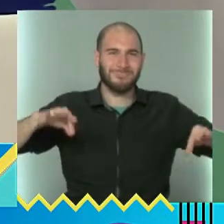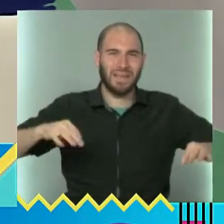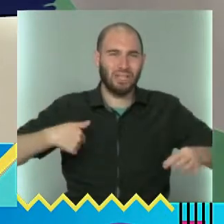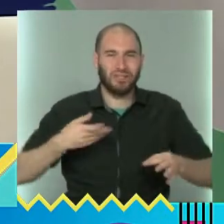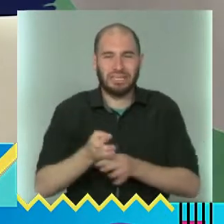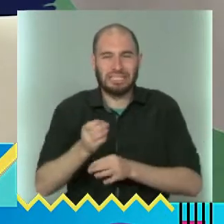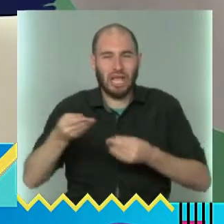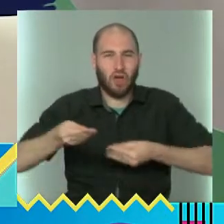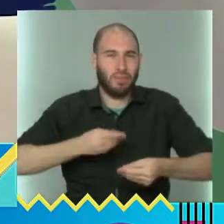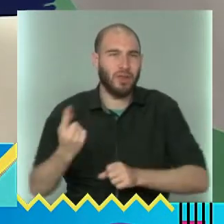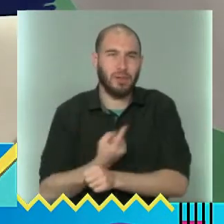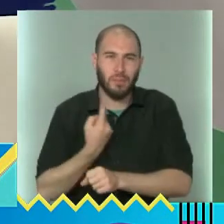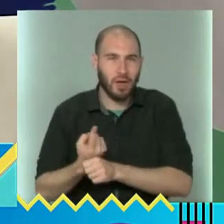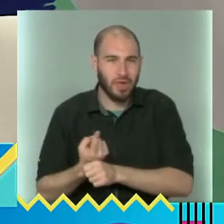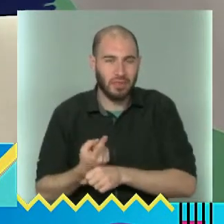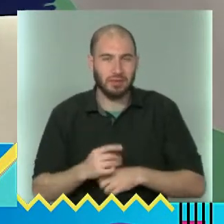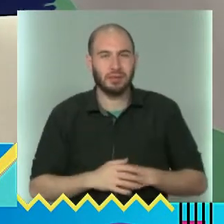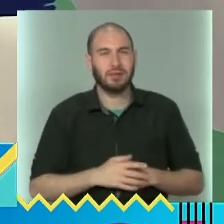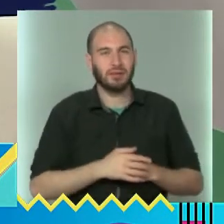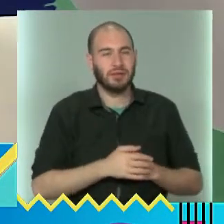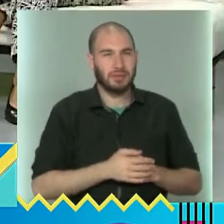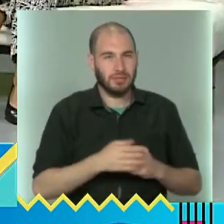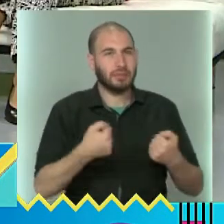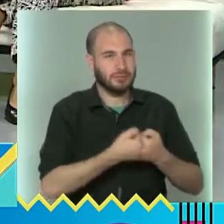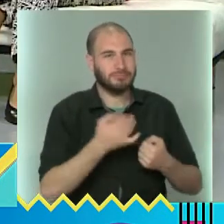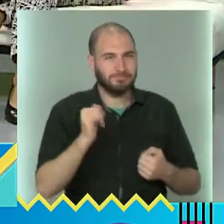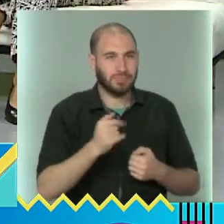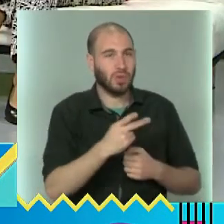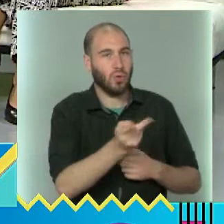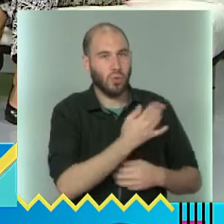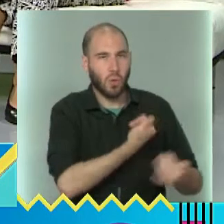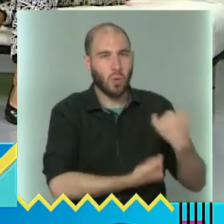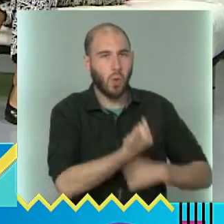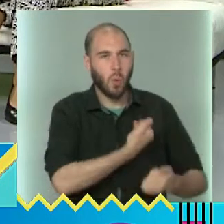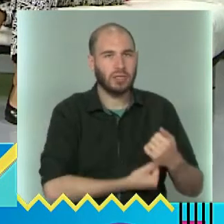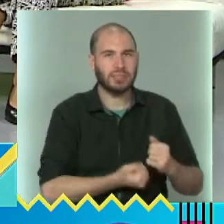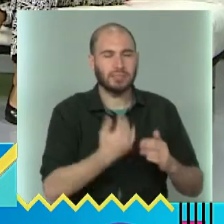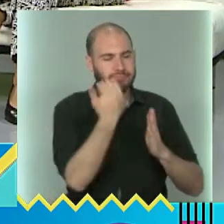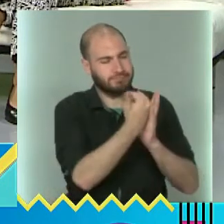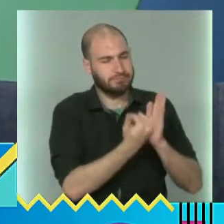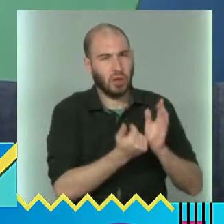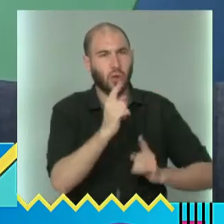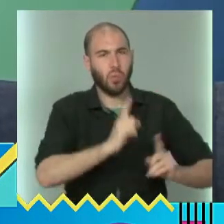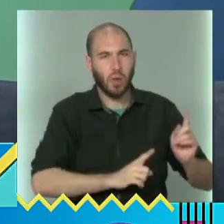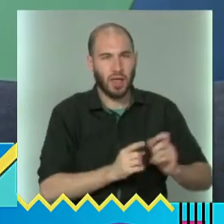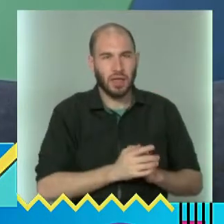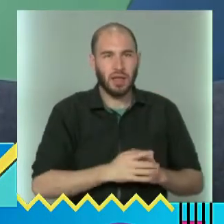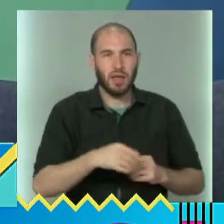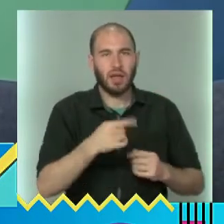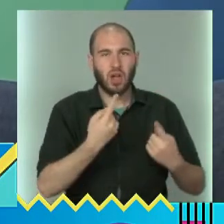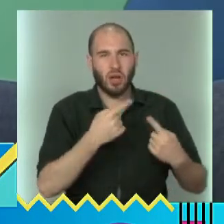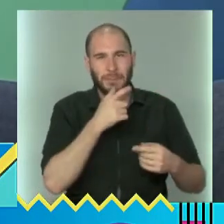coaching financiero. Bueno, en ese aspecto, ¿no? Sería bueno hacer un punto y que ustedes nos puedan contar cuáles son las situaciones que de alguna forma son